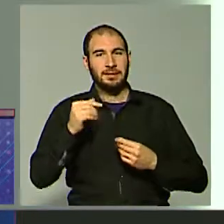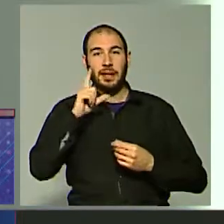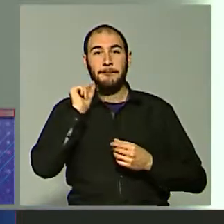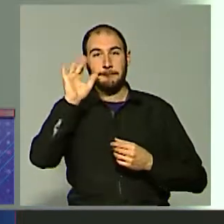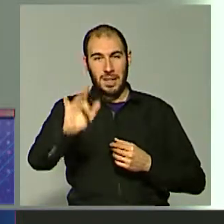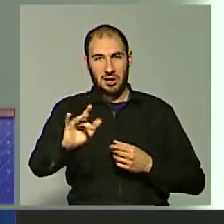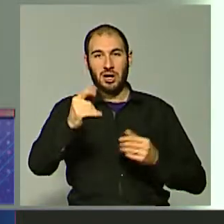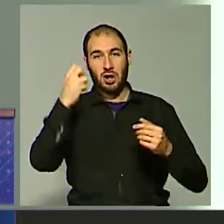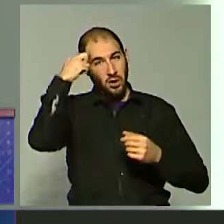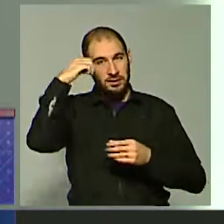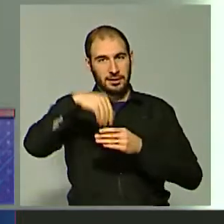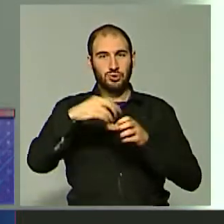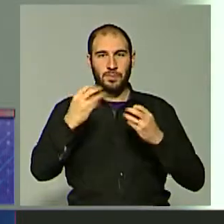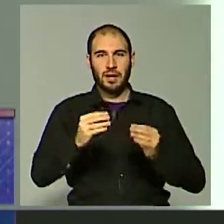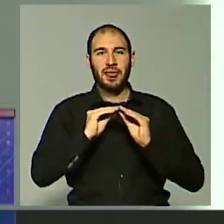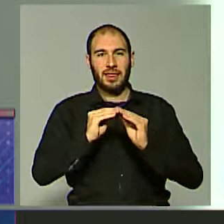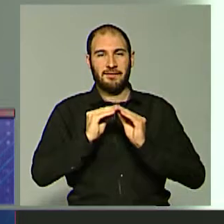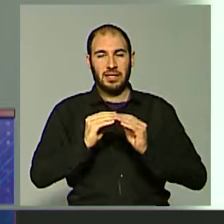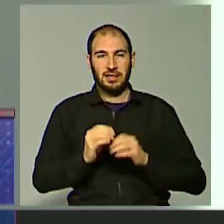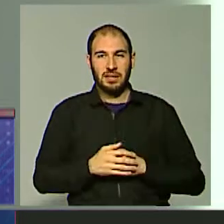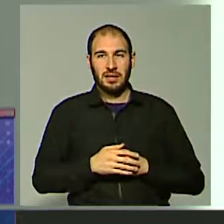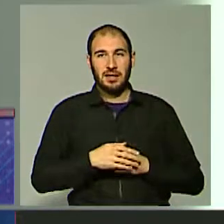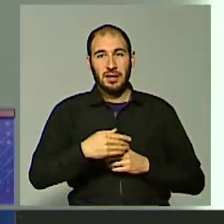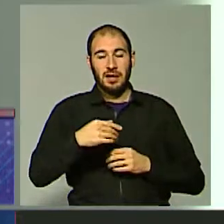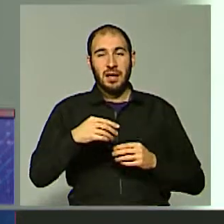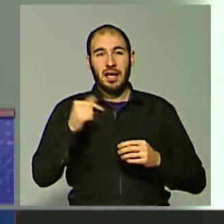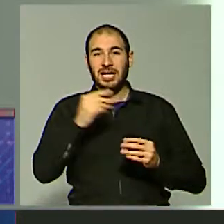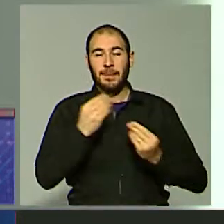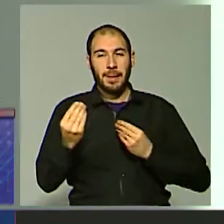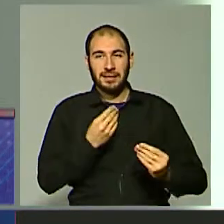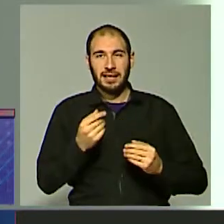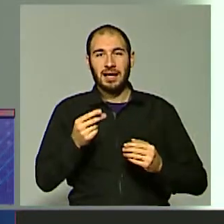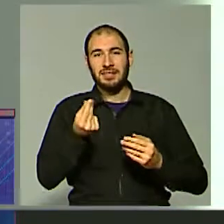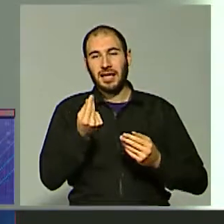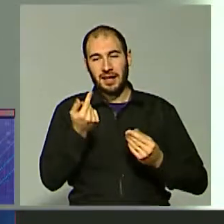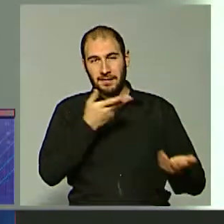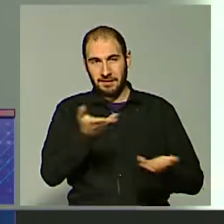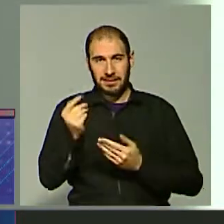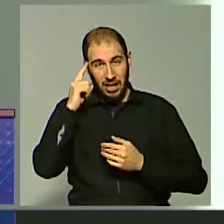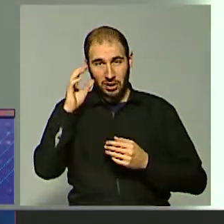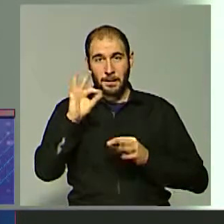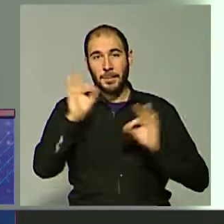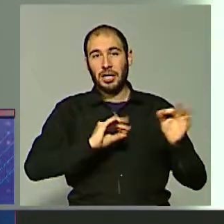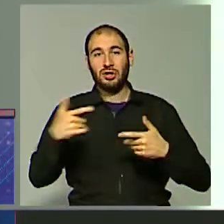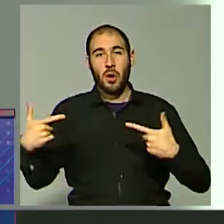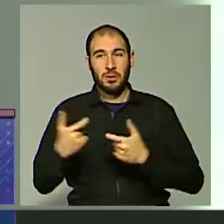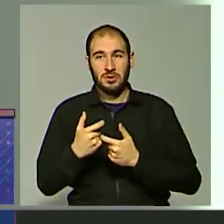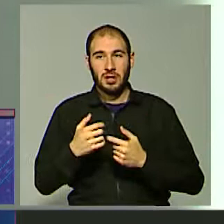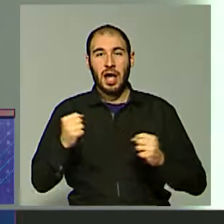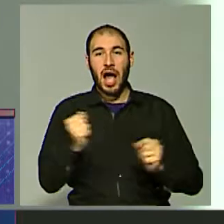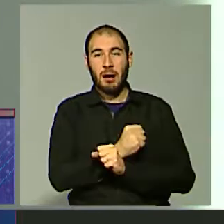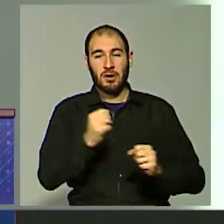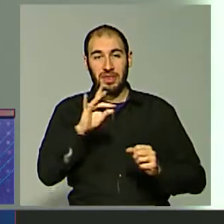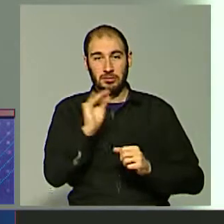próximo miércoles en el Congreso porque se estará debatiendo finalmente qué va a suceder con las tarifas. Recordemos que el proyecto de la oposición ya tiene